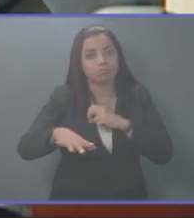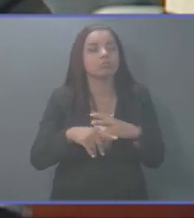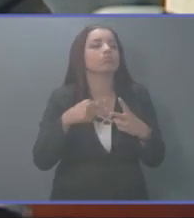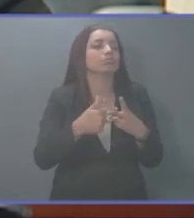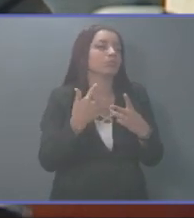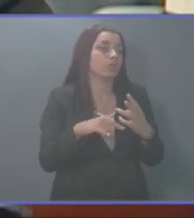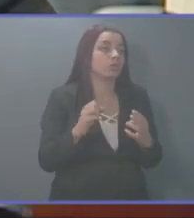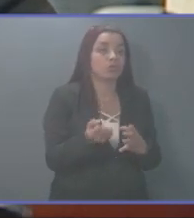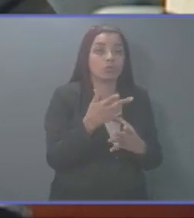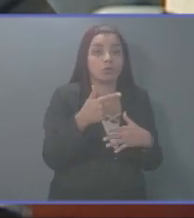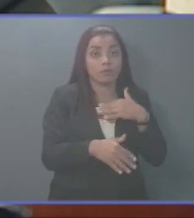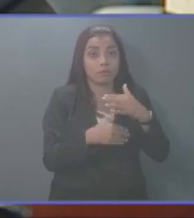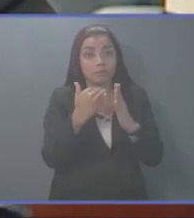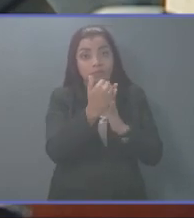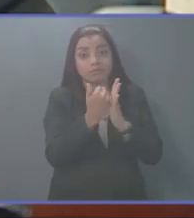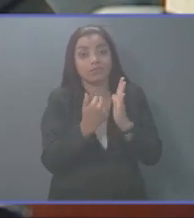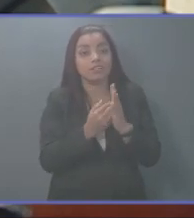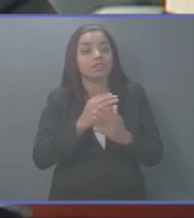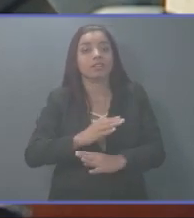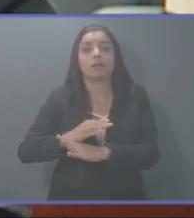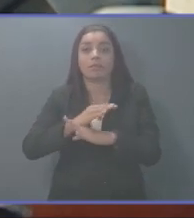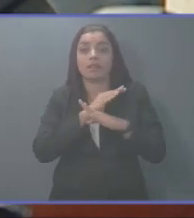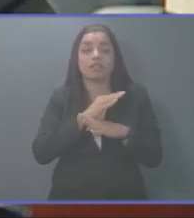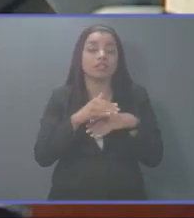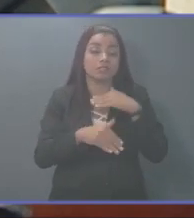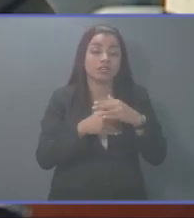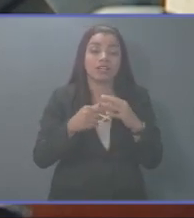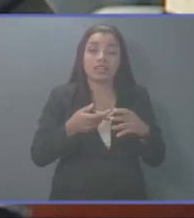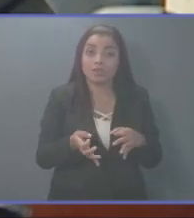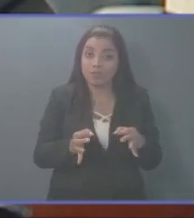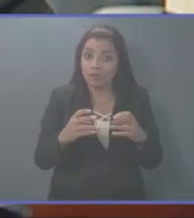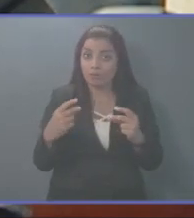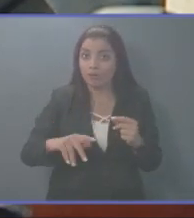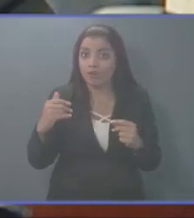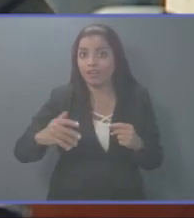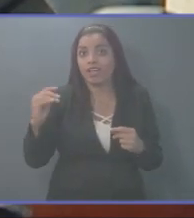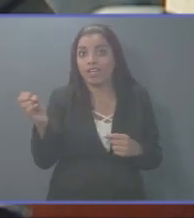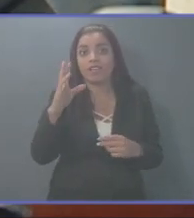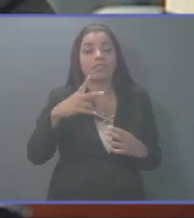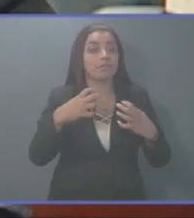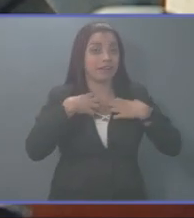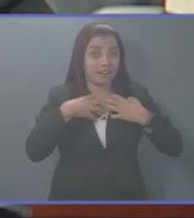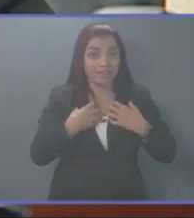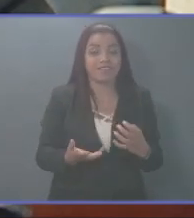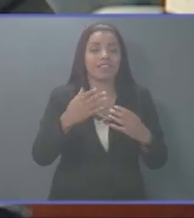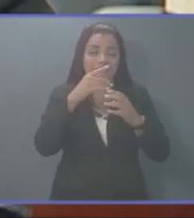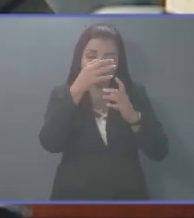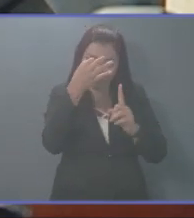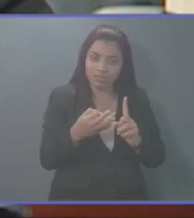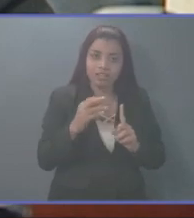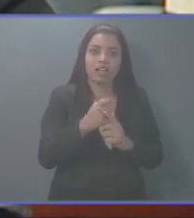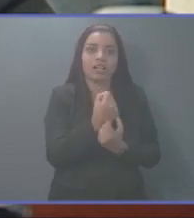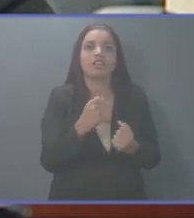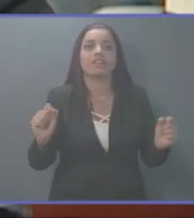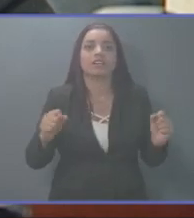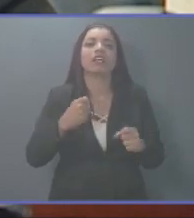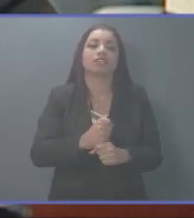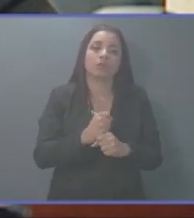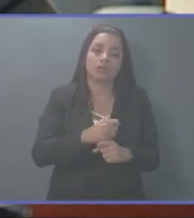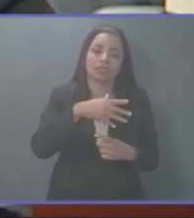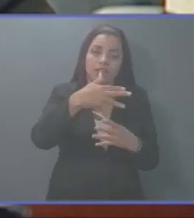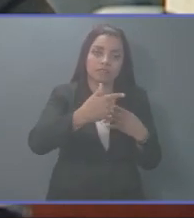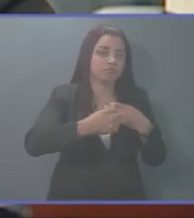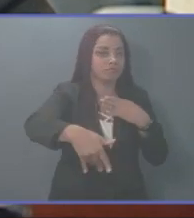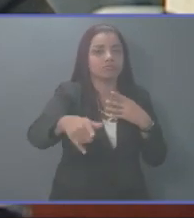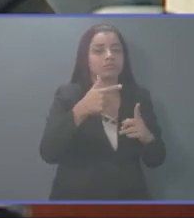de nuevas medidas de prevención, protección y en especial de medidas urgentes que garanticen la vida, la integridad, libertad y seguridad de las personas desplazadas. H.